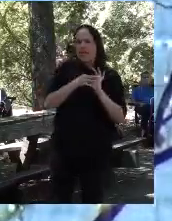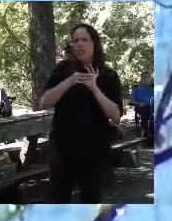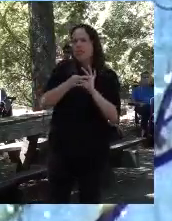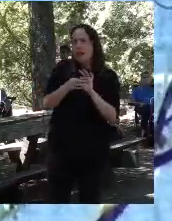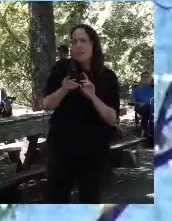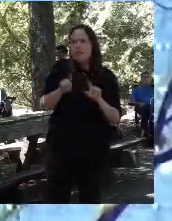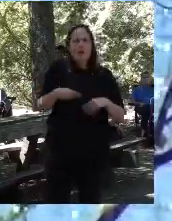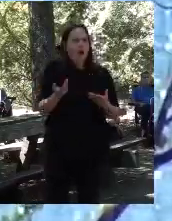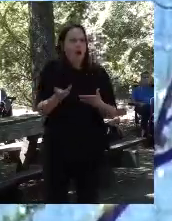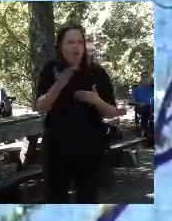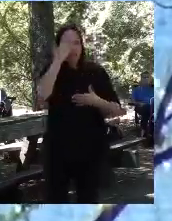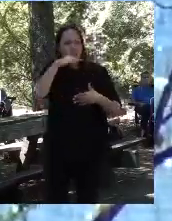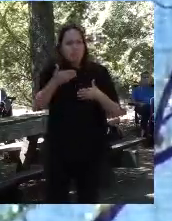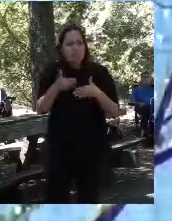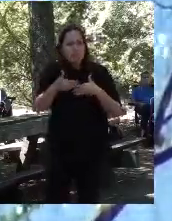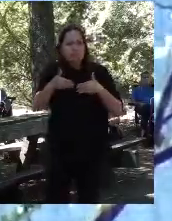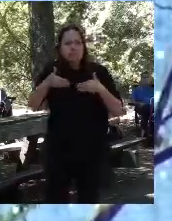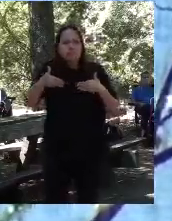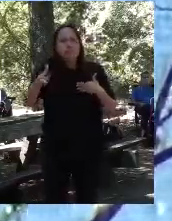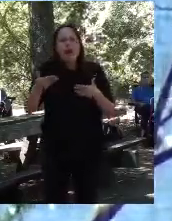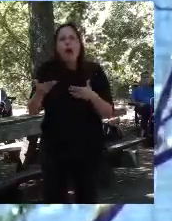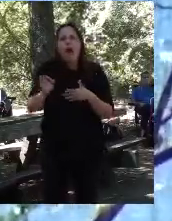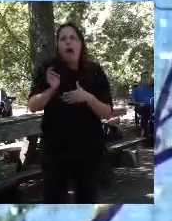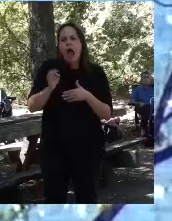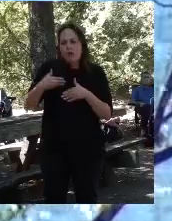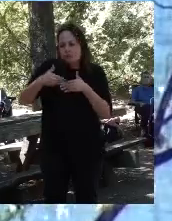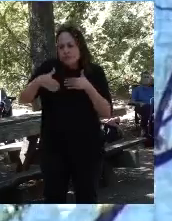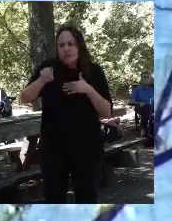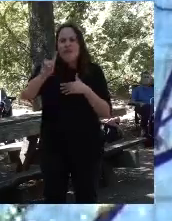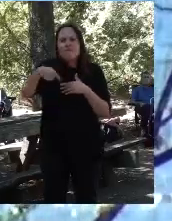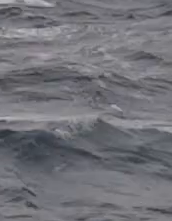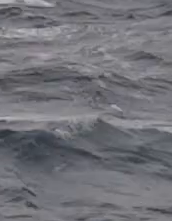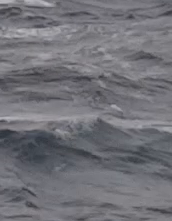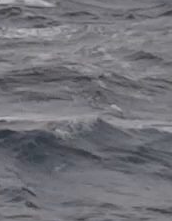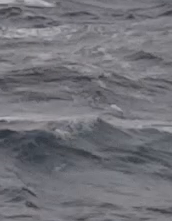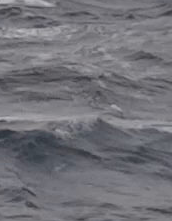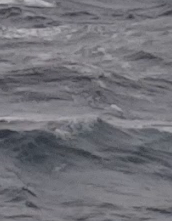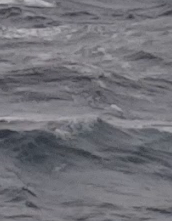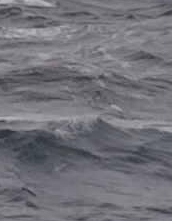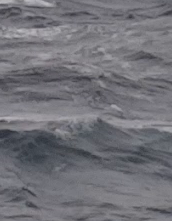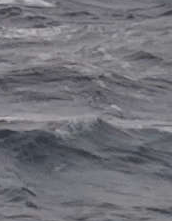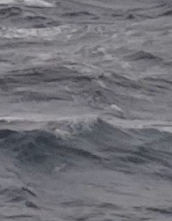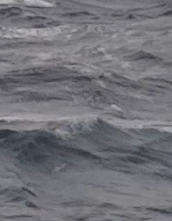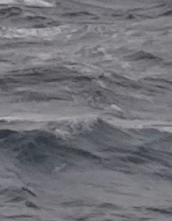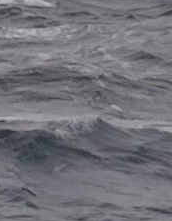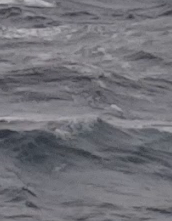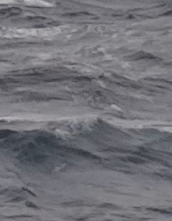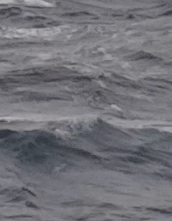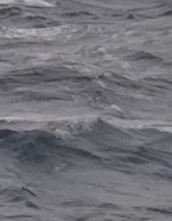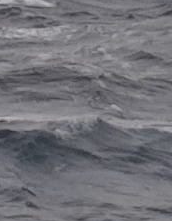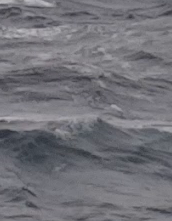se realizarían actividades pesqueras en un lugar tan remoto e inaccesible. Pero así